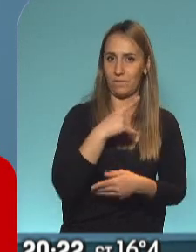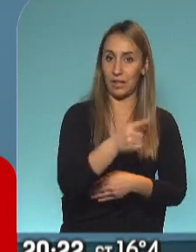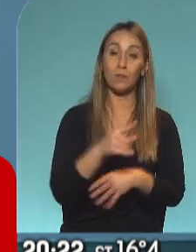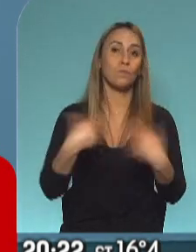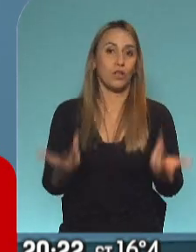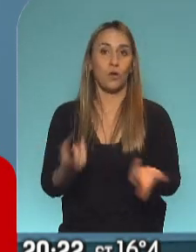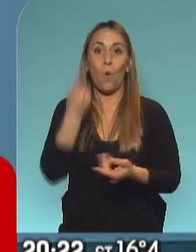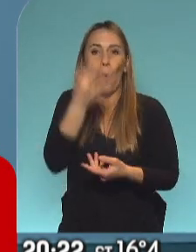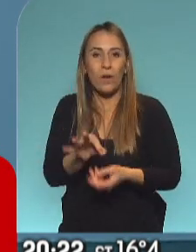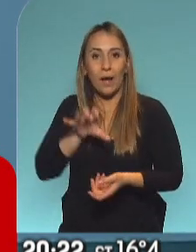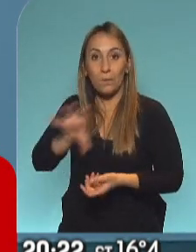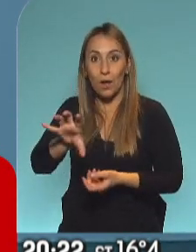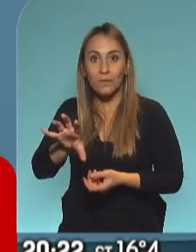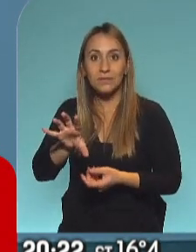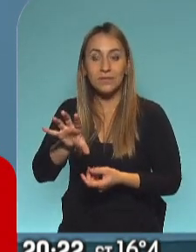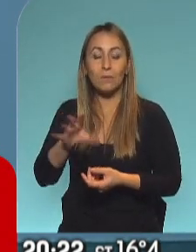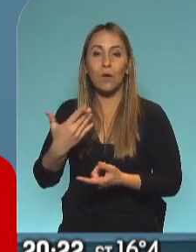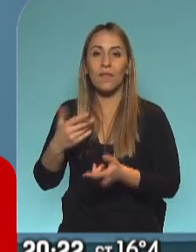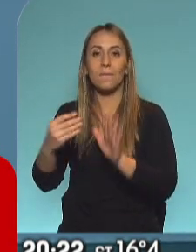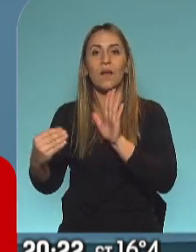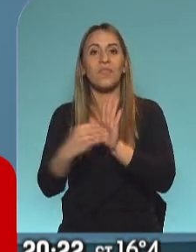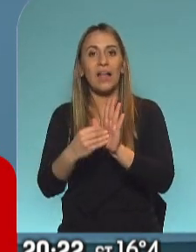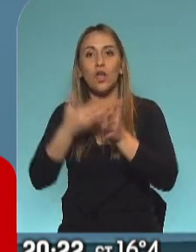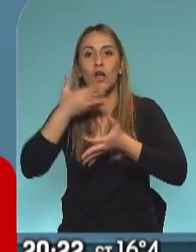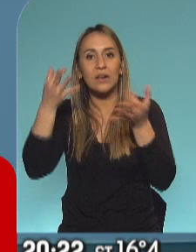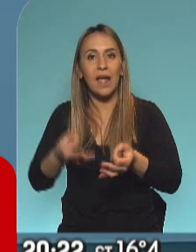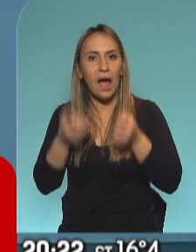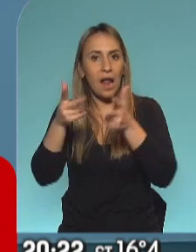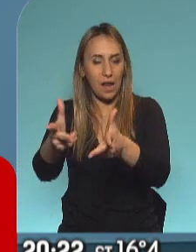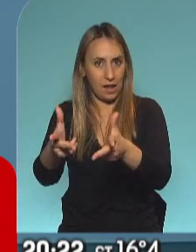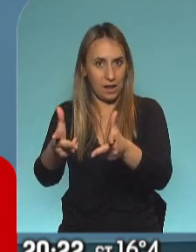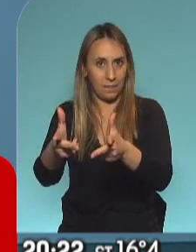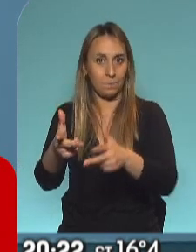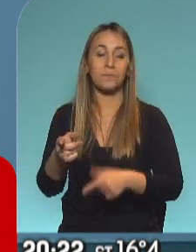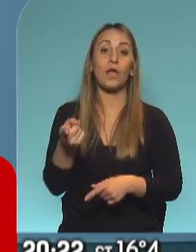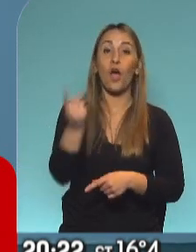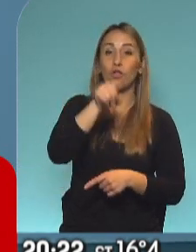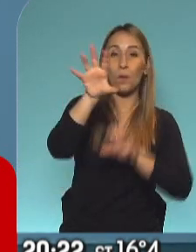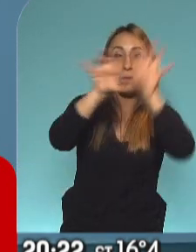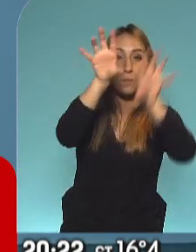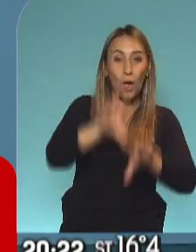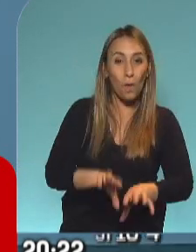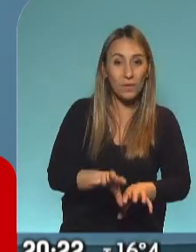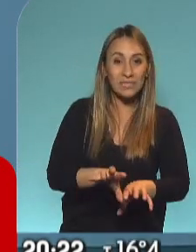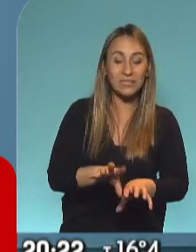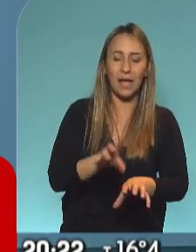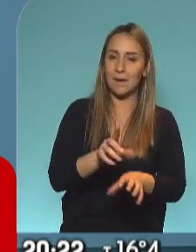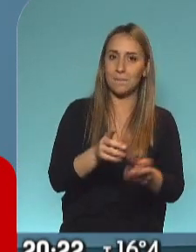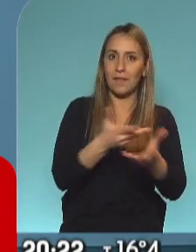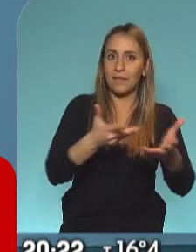única provincia que podemos decir los datos reales. Todo el atraso de todo el resto del país, que similar al de la provincia